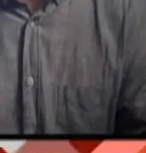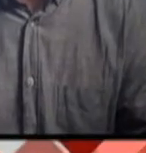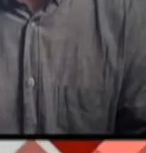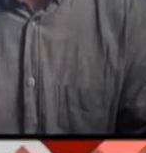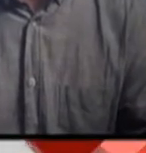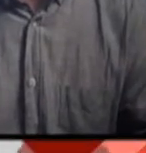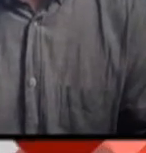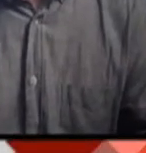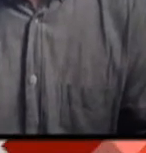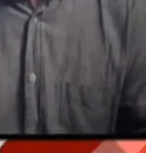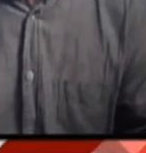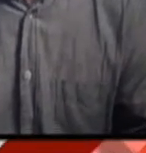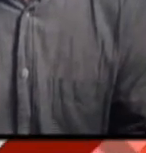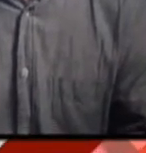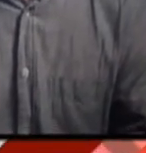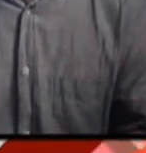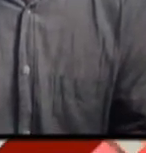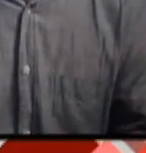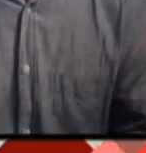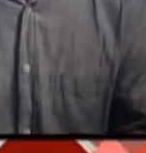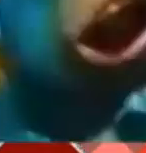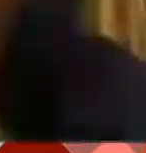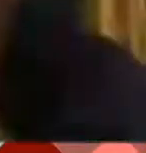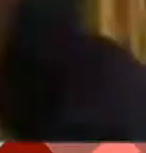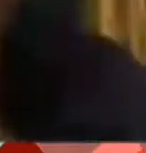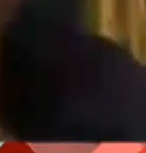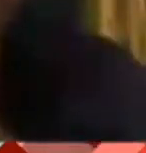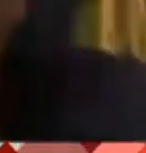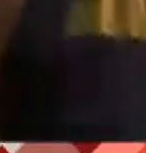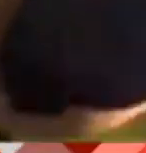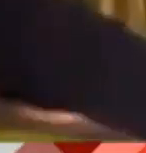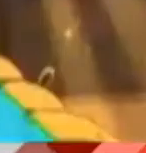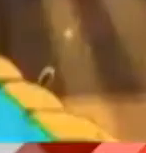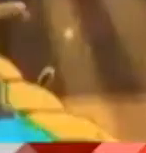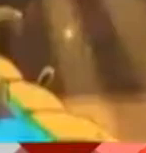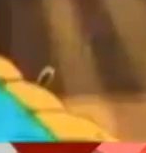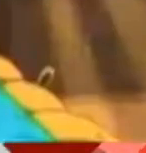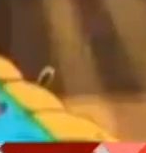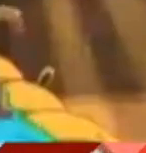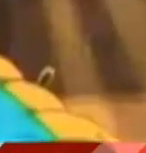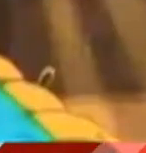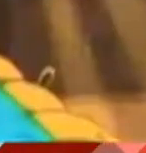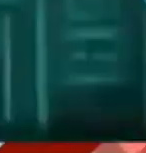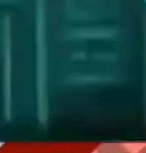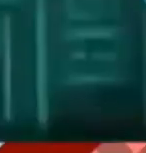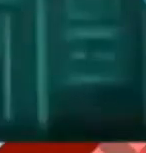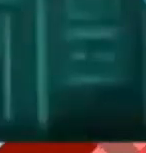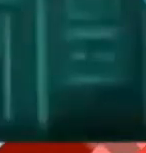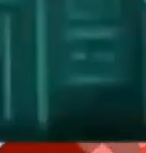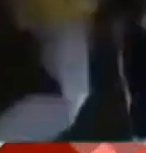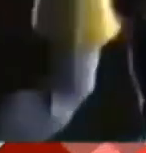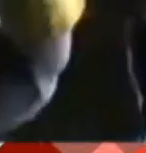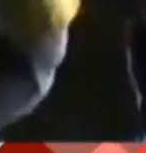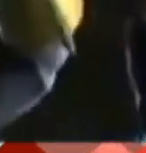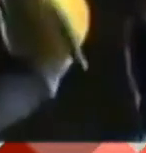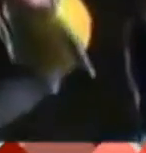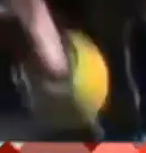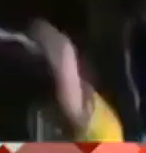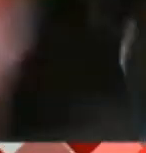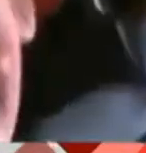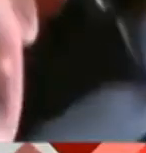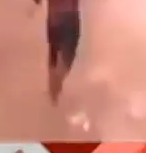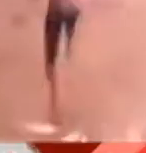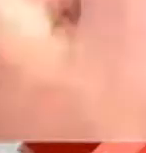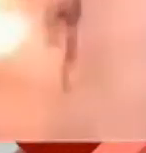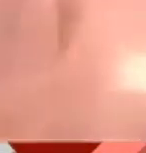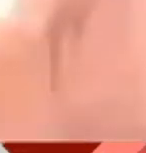Ahora, los representantes de Netflix en México dijeron que el fin del acuerdo entre ambas compañías solo afecta a Estados Unidos y